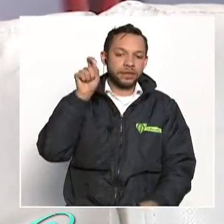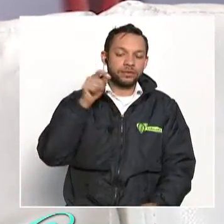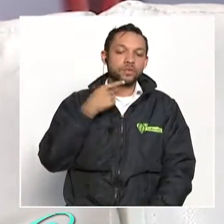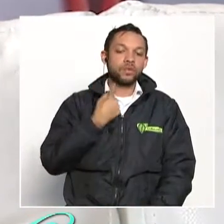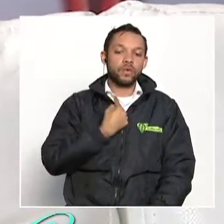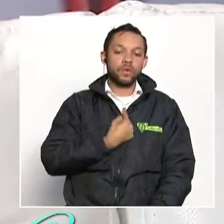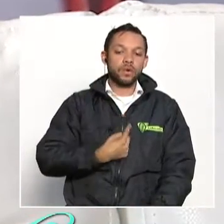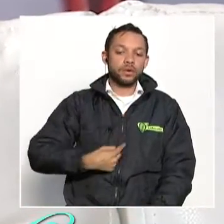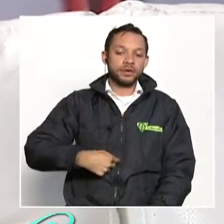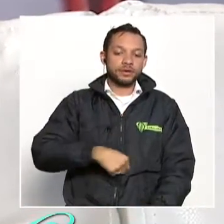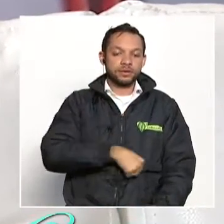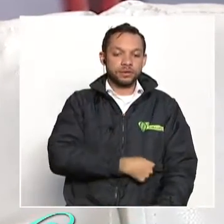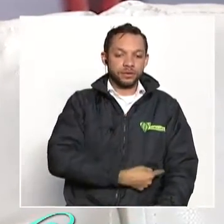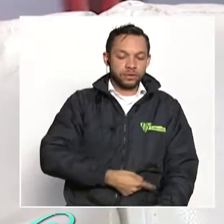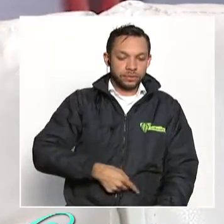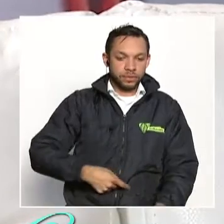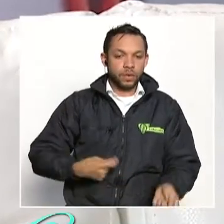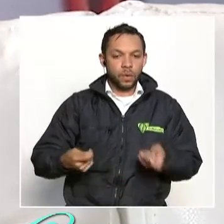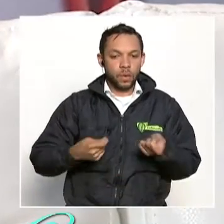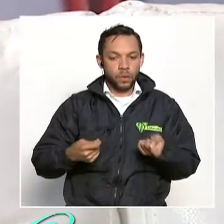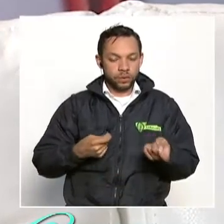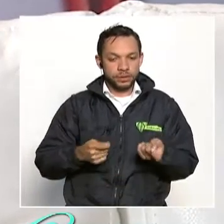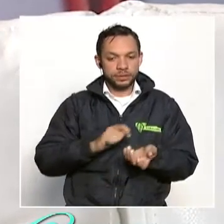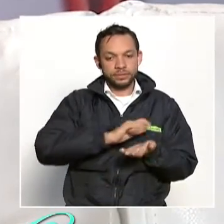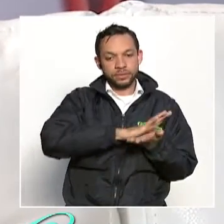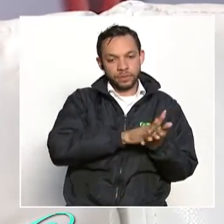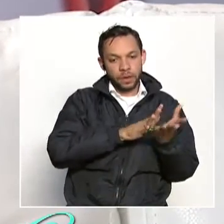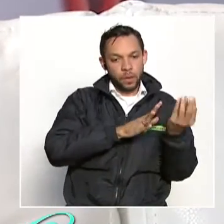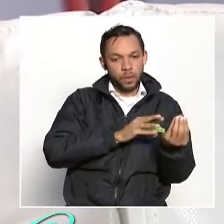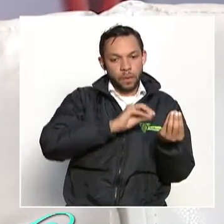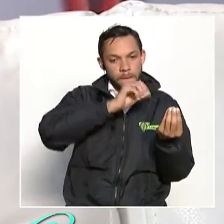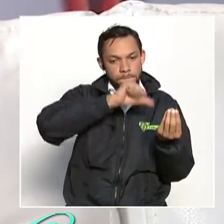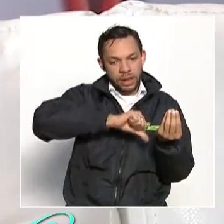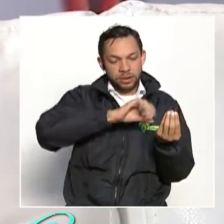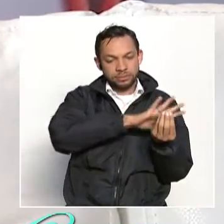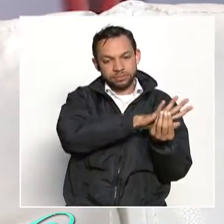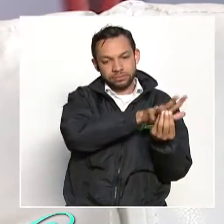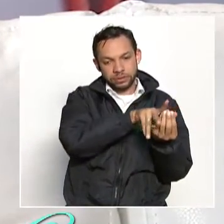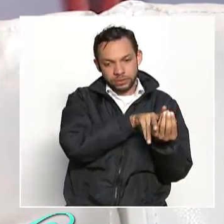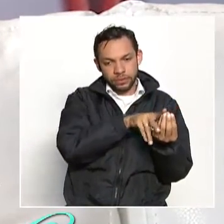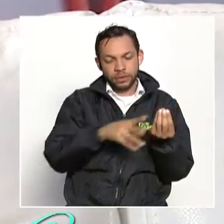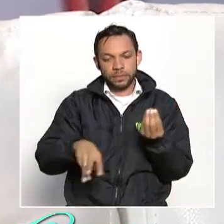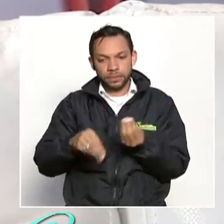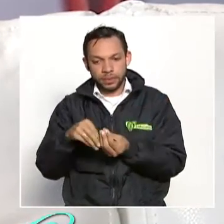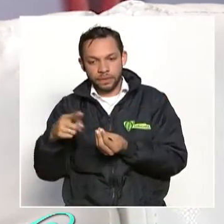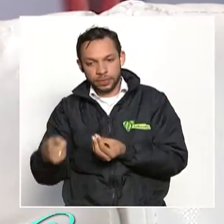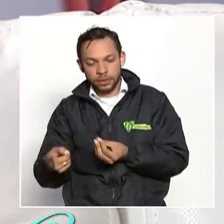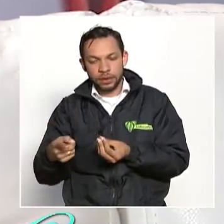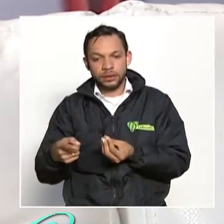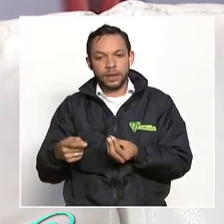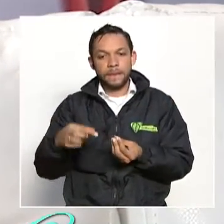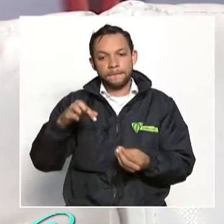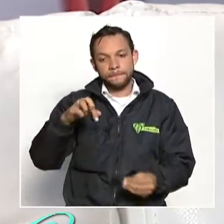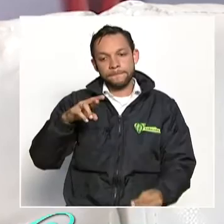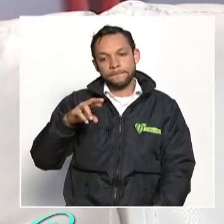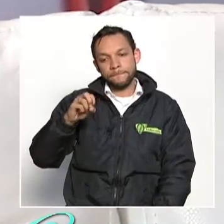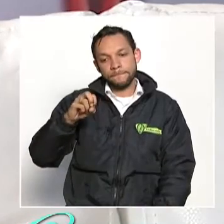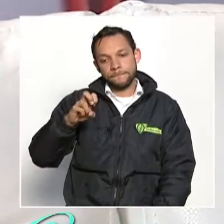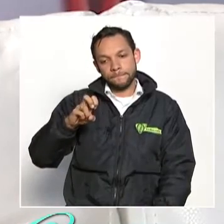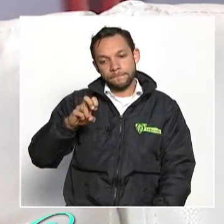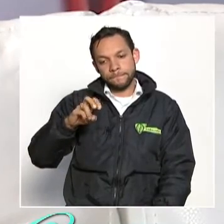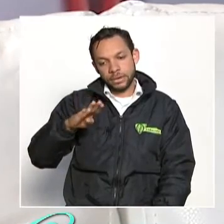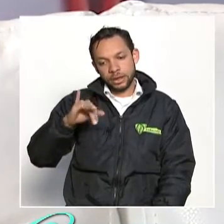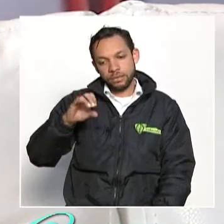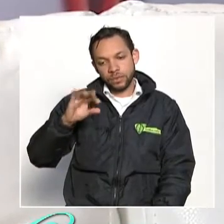allá se instalan y controlan las bacterias malas. Los prebióticos son alimentos para las bacterias favorables. Todos los prebióticos son de